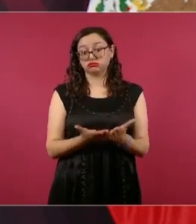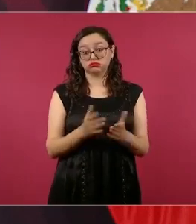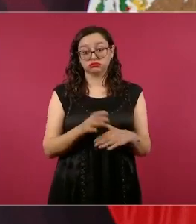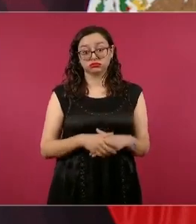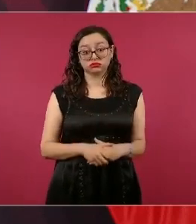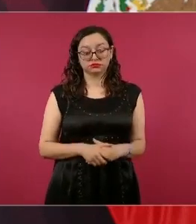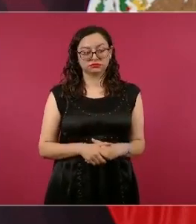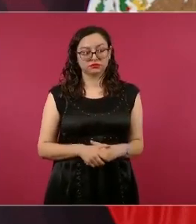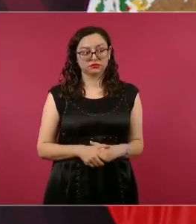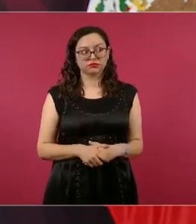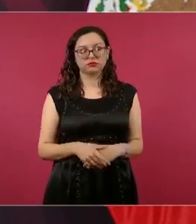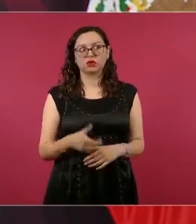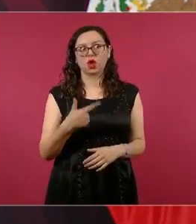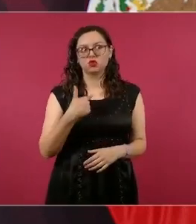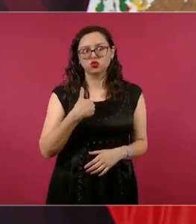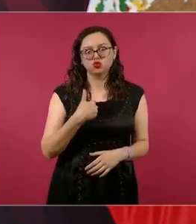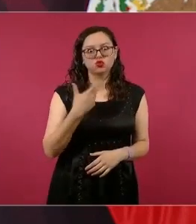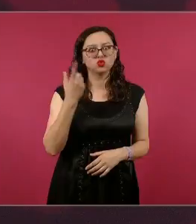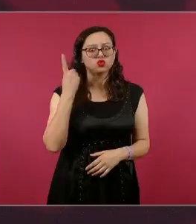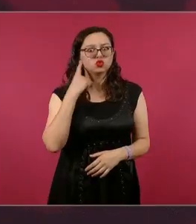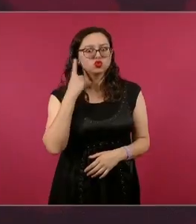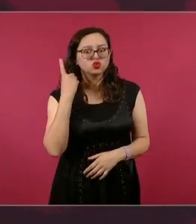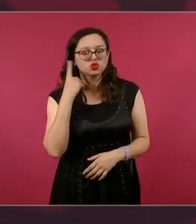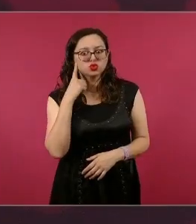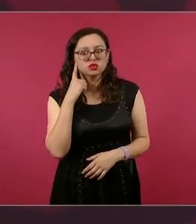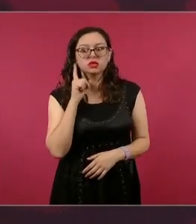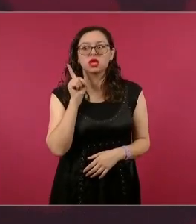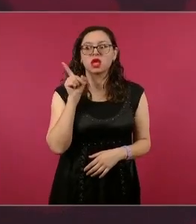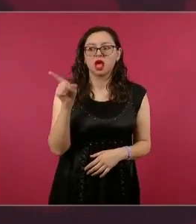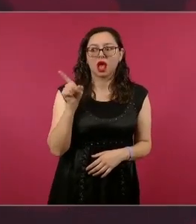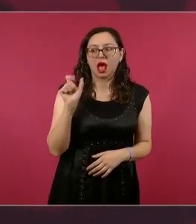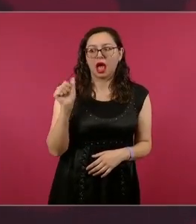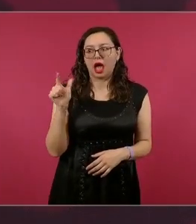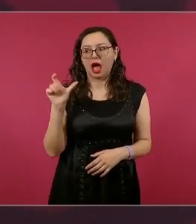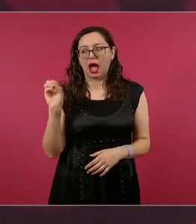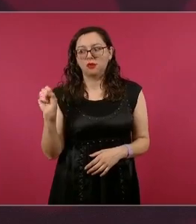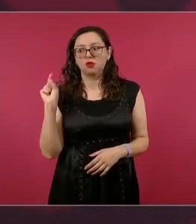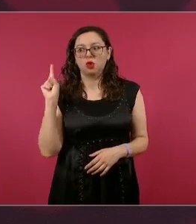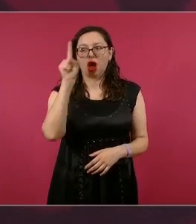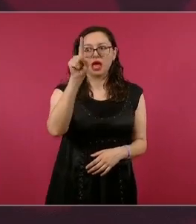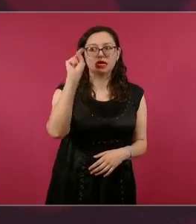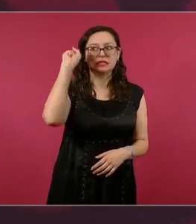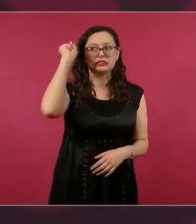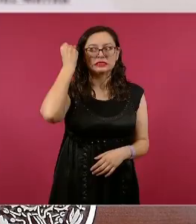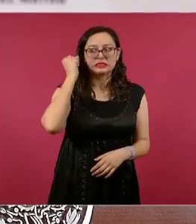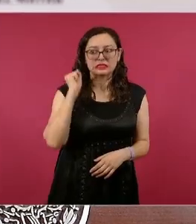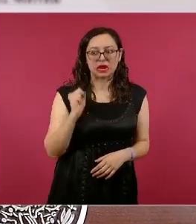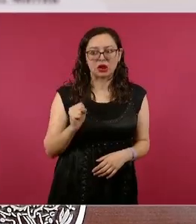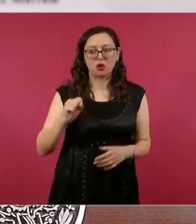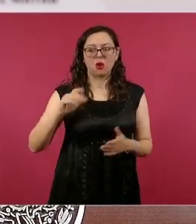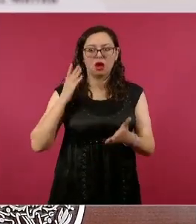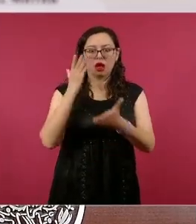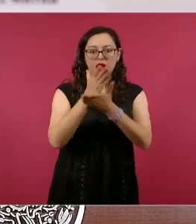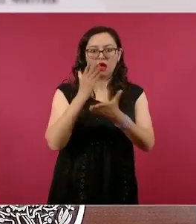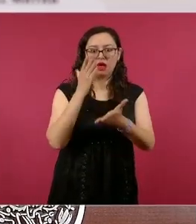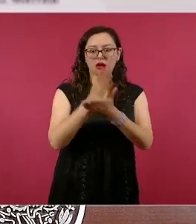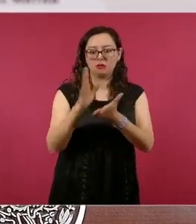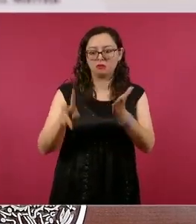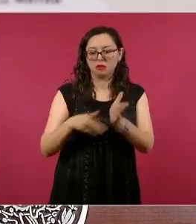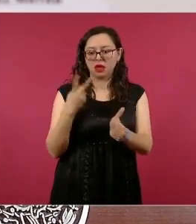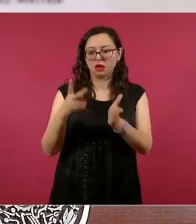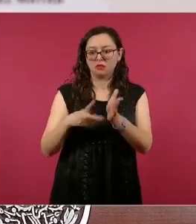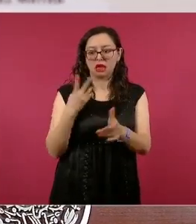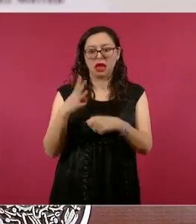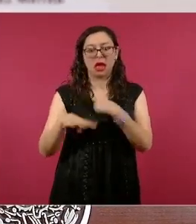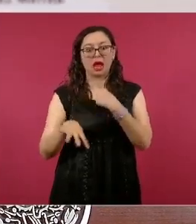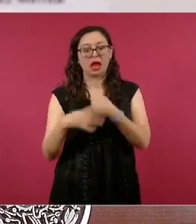Si fue 14 veces a Sinaloa, a Badiraguato, y, bueno, ¿por qué fui tanto tiempo